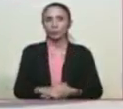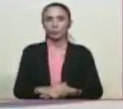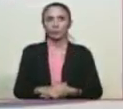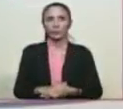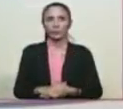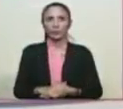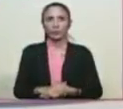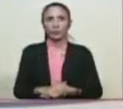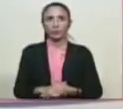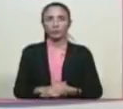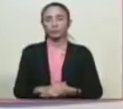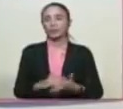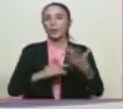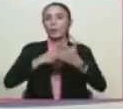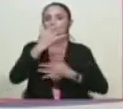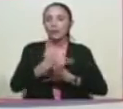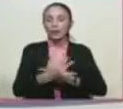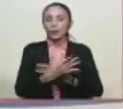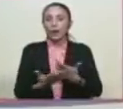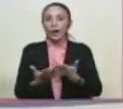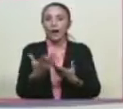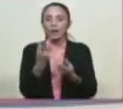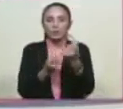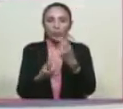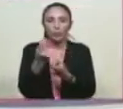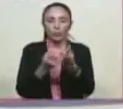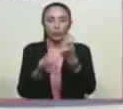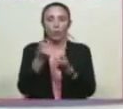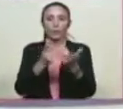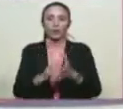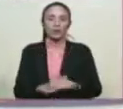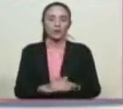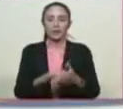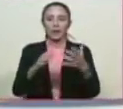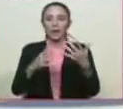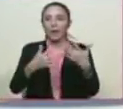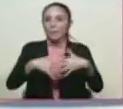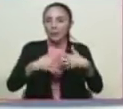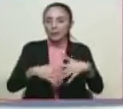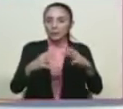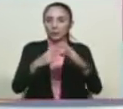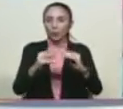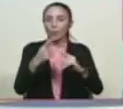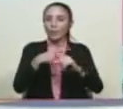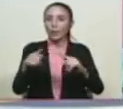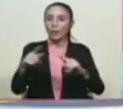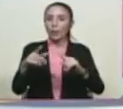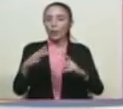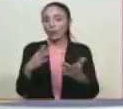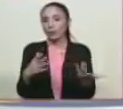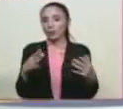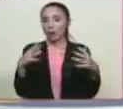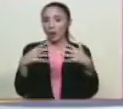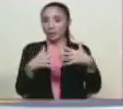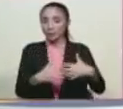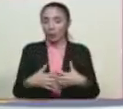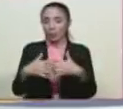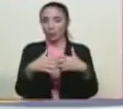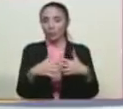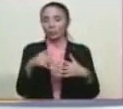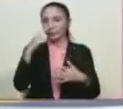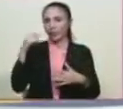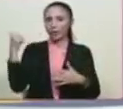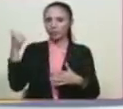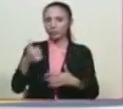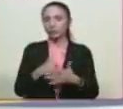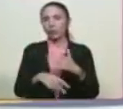era un proyecto de colonización económica, comercial, financiera. Y desde hace 24 años se viene realizando